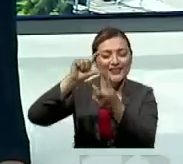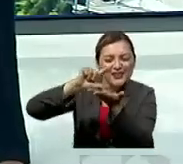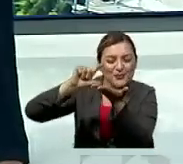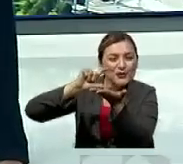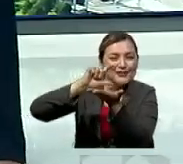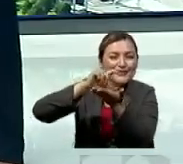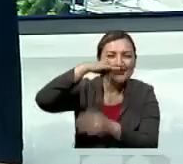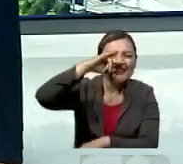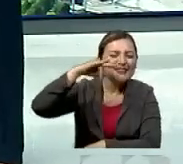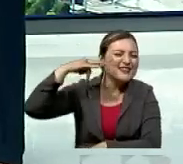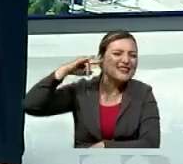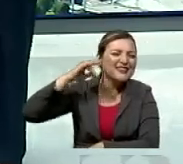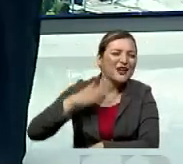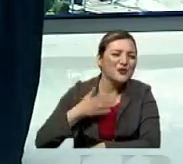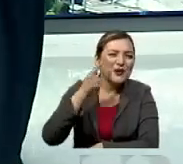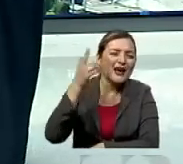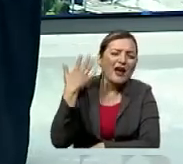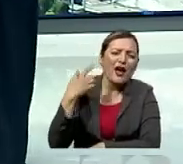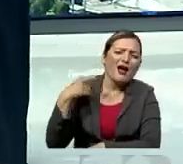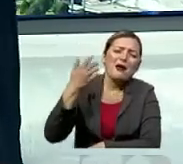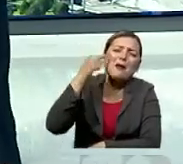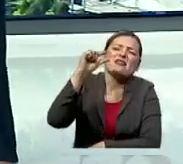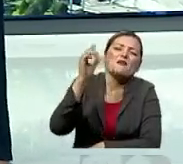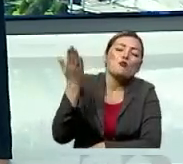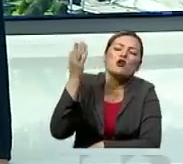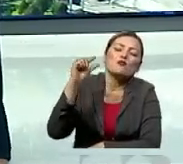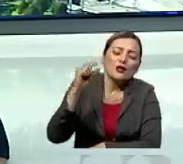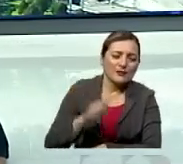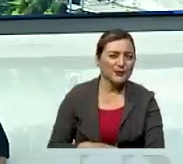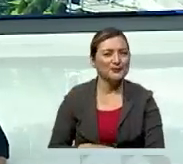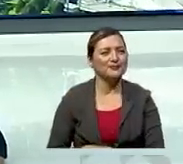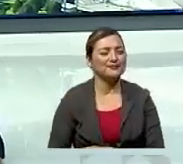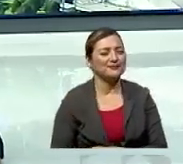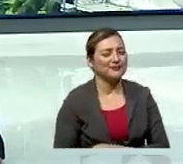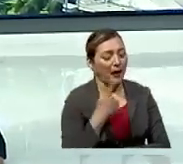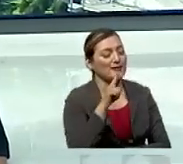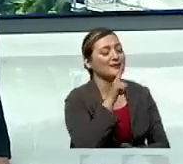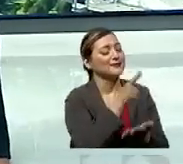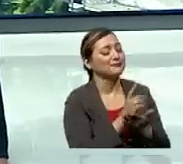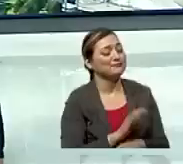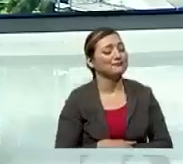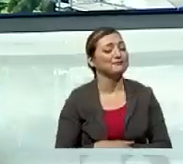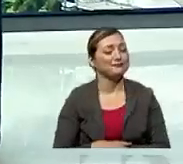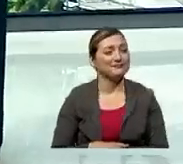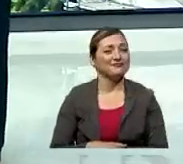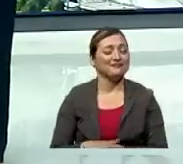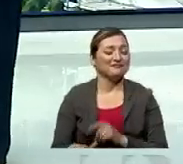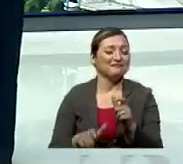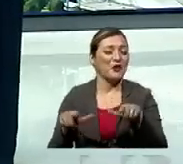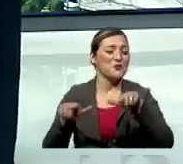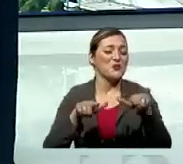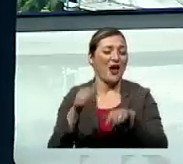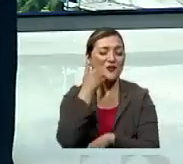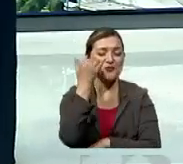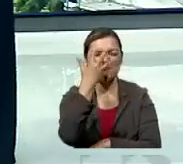recordó mi infancia. Hace poquito nomás. Qué chévere. Así sí, dele. Sí, claro, por supuesto. Qué chévere que existan estos lugares